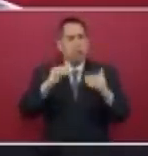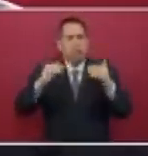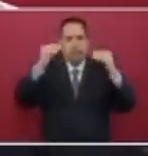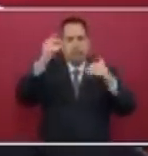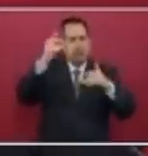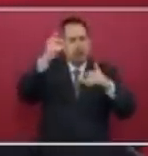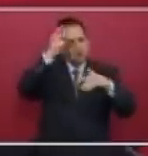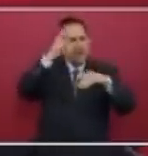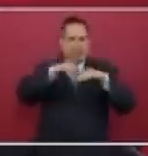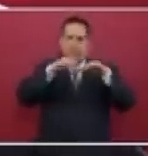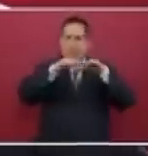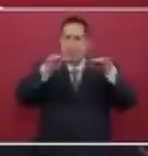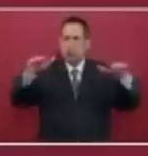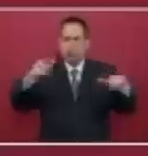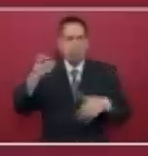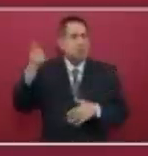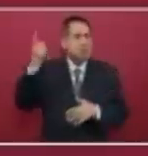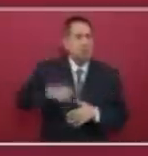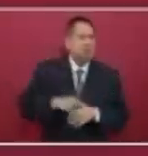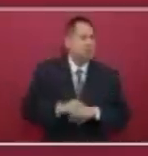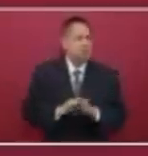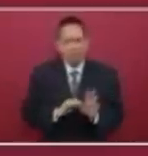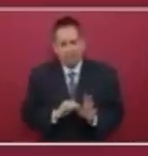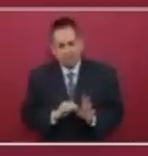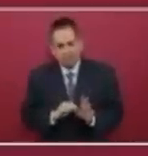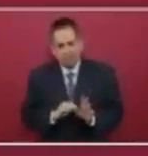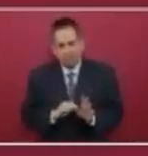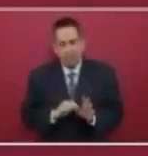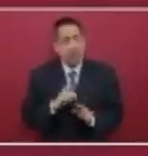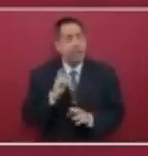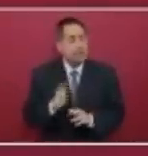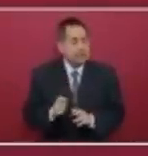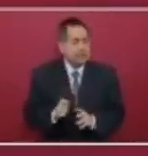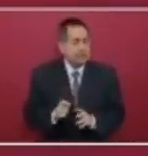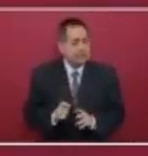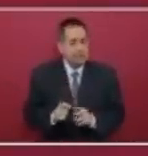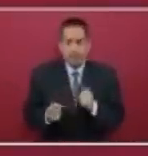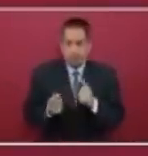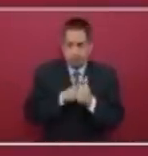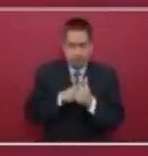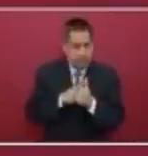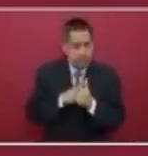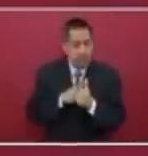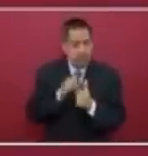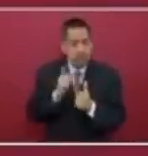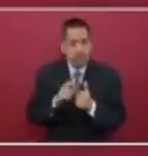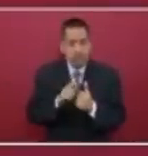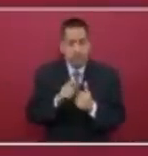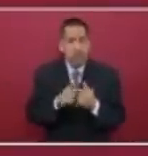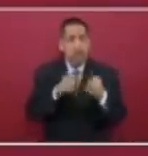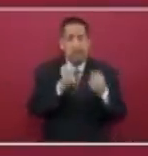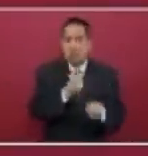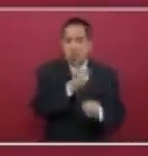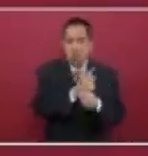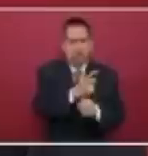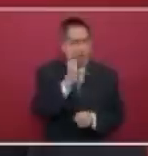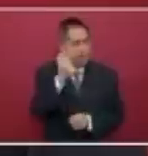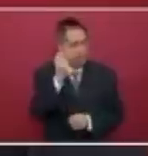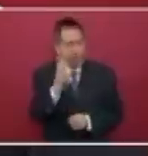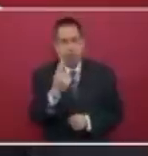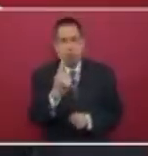disposición autoritaria sino primero es lo de la seguridad